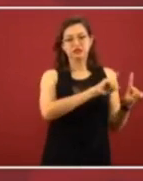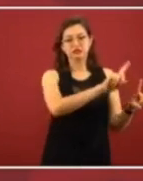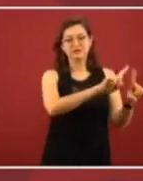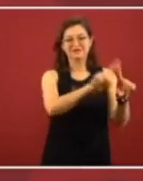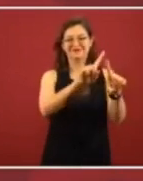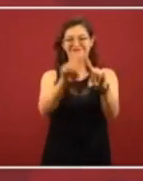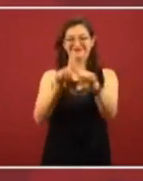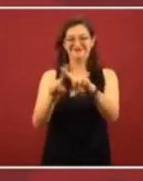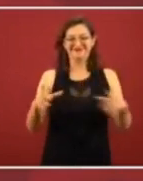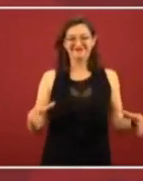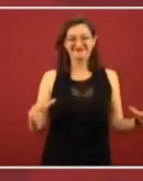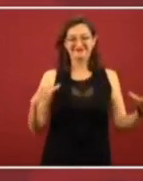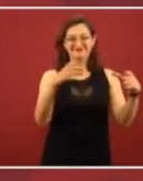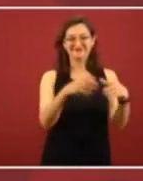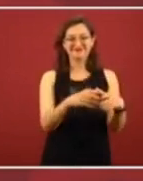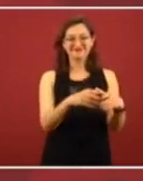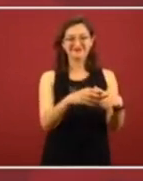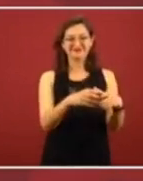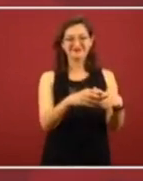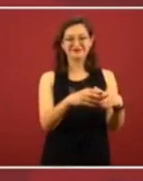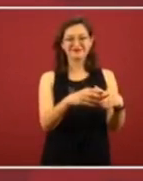exponiendo, dando a conocer